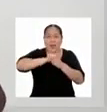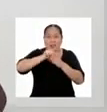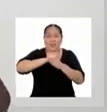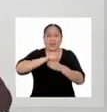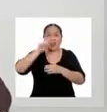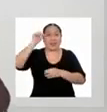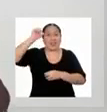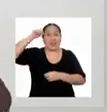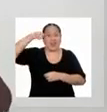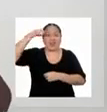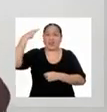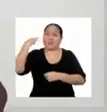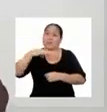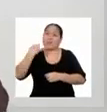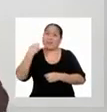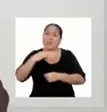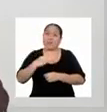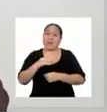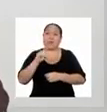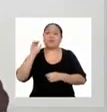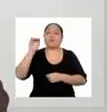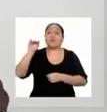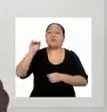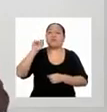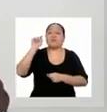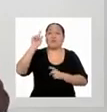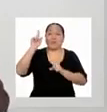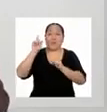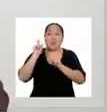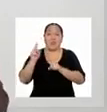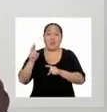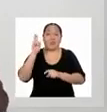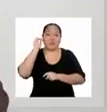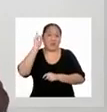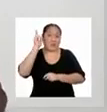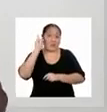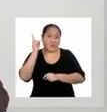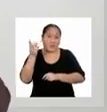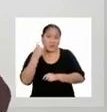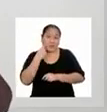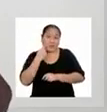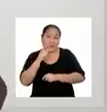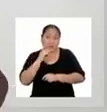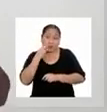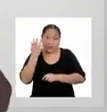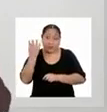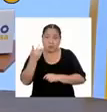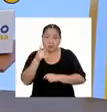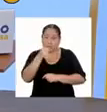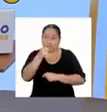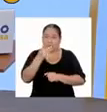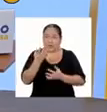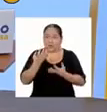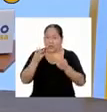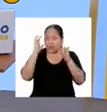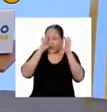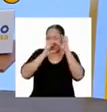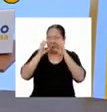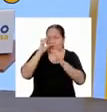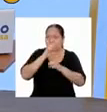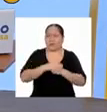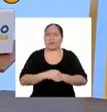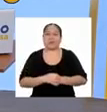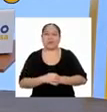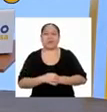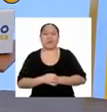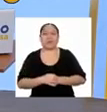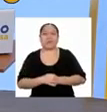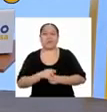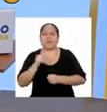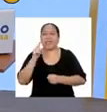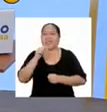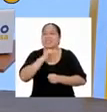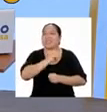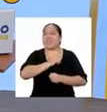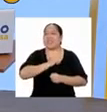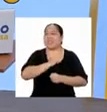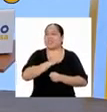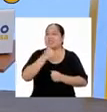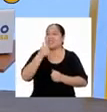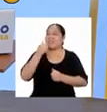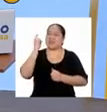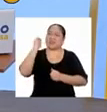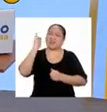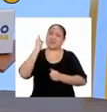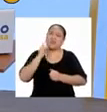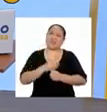recuerden que siempre pueden consultarle a sus maestros y maestras por cualquier inquietud. Esa es la actitud, profesor.